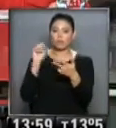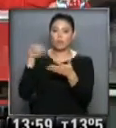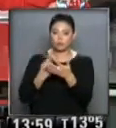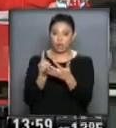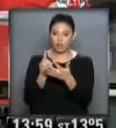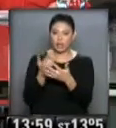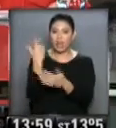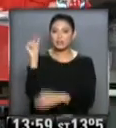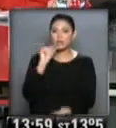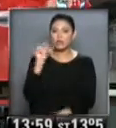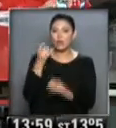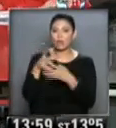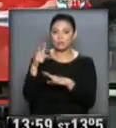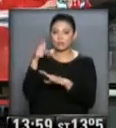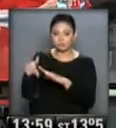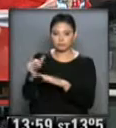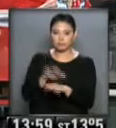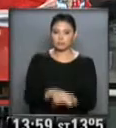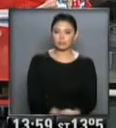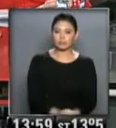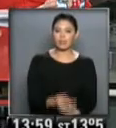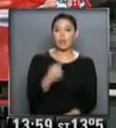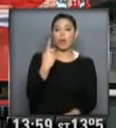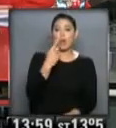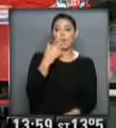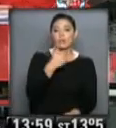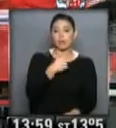Buenos Aires, y hace poco abrió una guardería. Muy bien, allí estaba entonces la palabra de una de las Madres del Dolor.